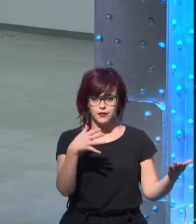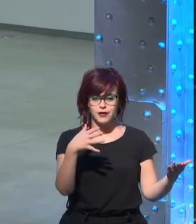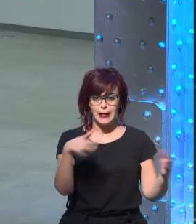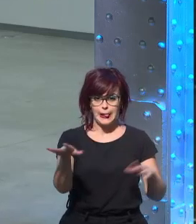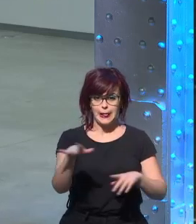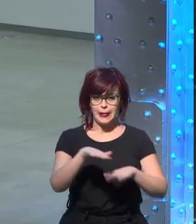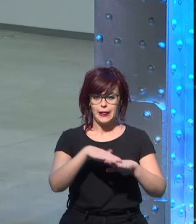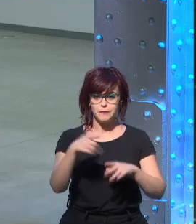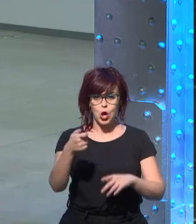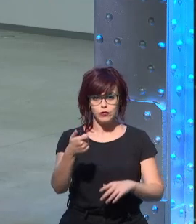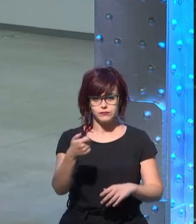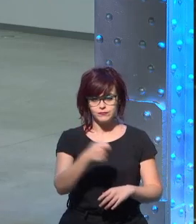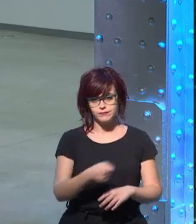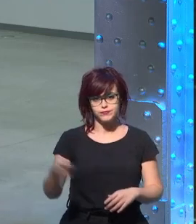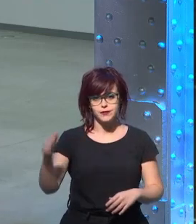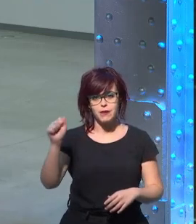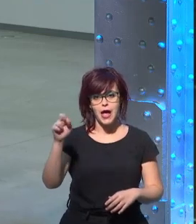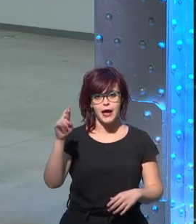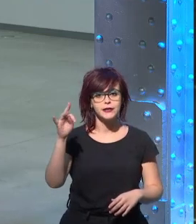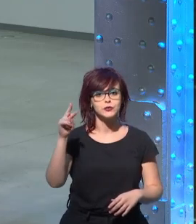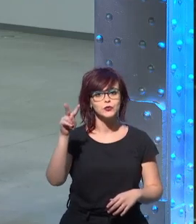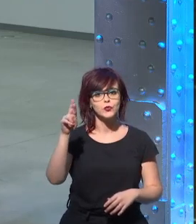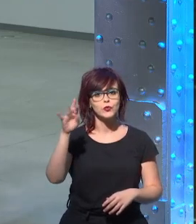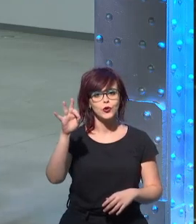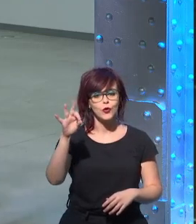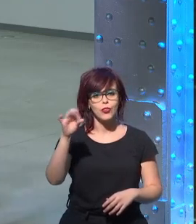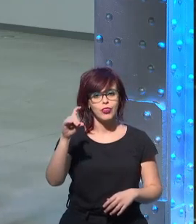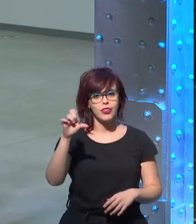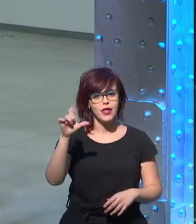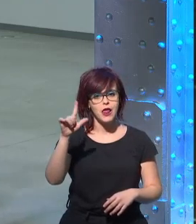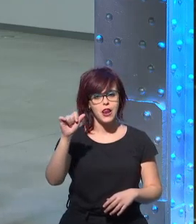el aparatito para dárselo a Arturo de las Heras. Vayan pasando.